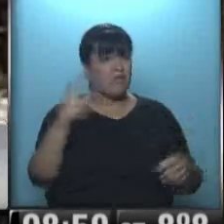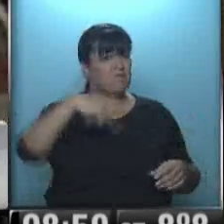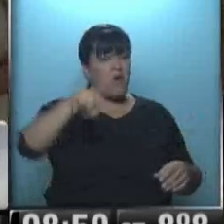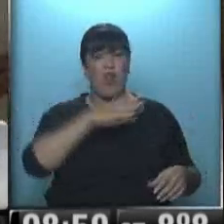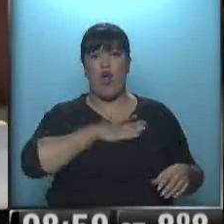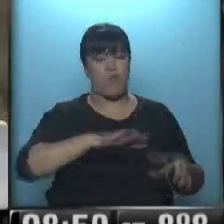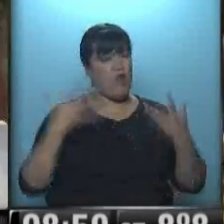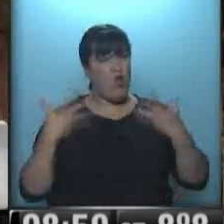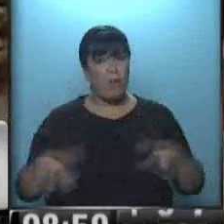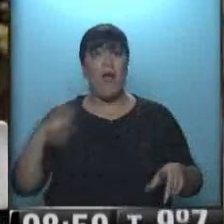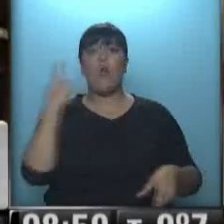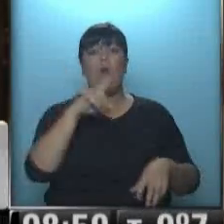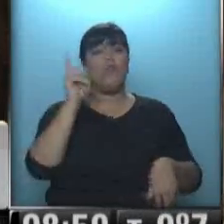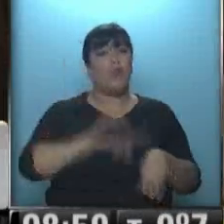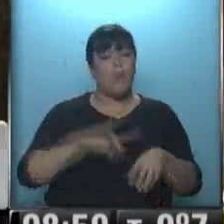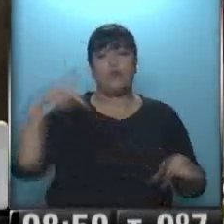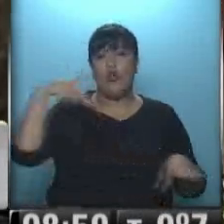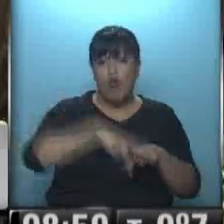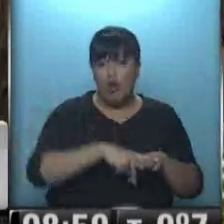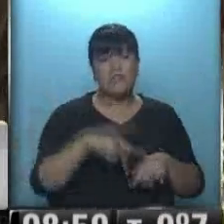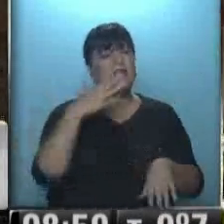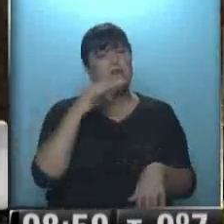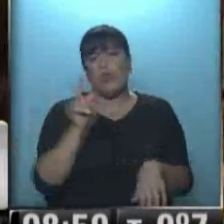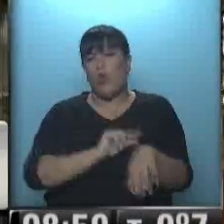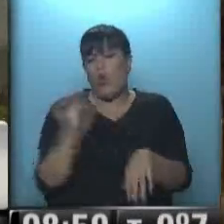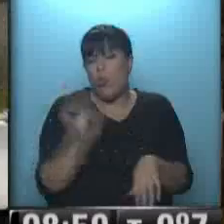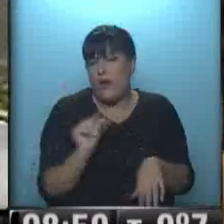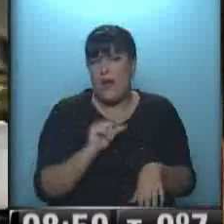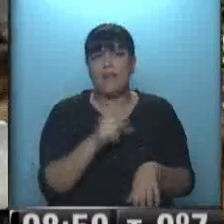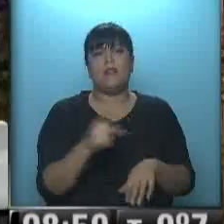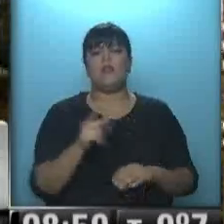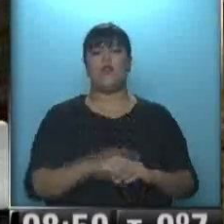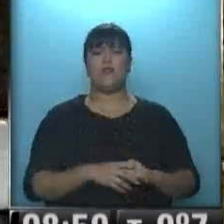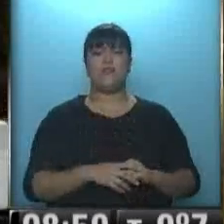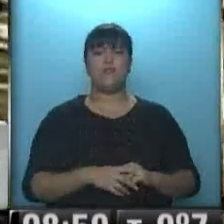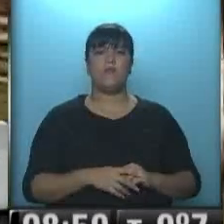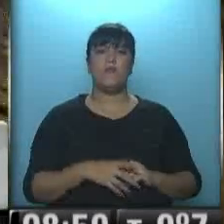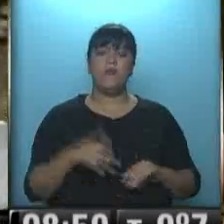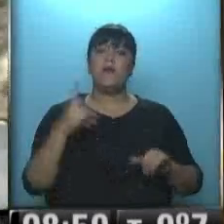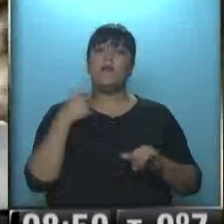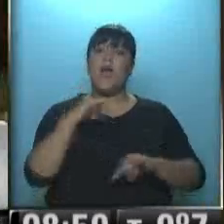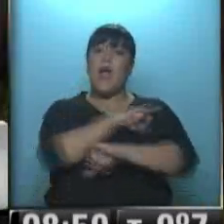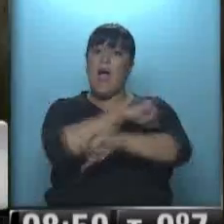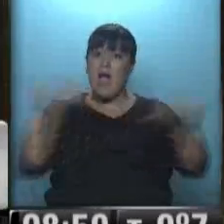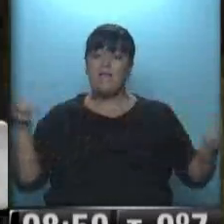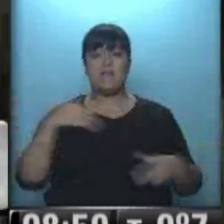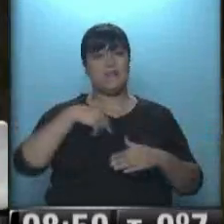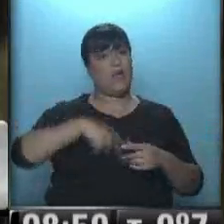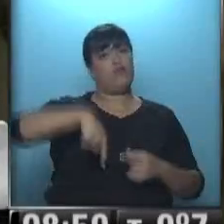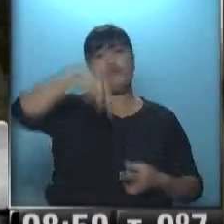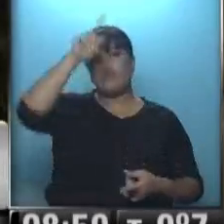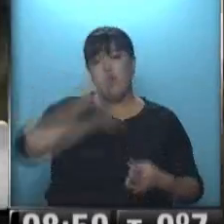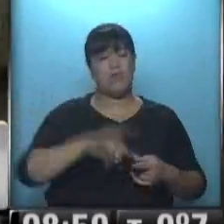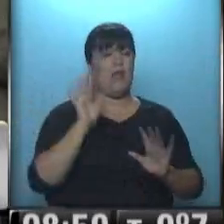normalidad. Cuando haya corte, será por minutos solamente. Esto ya ha sido adelantado y anuncian que esto ocurrirá durante toda la